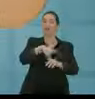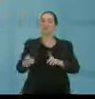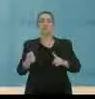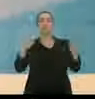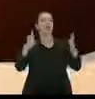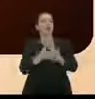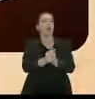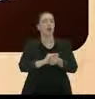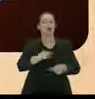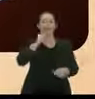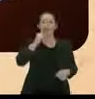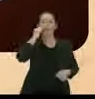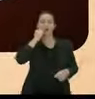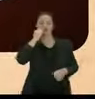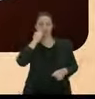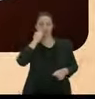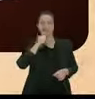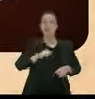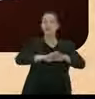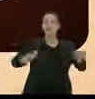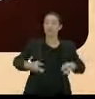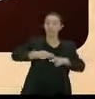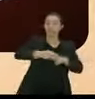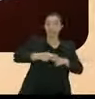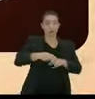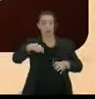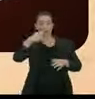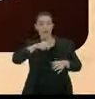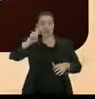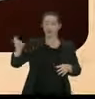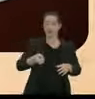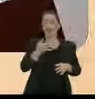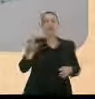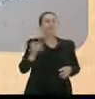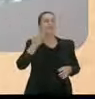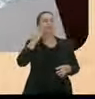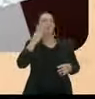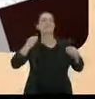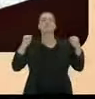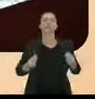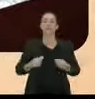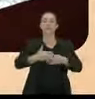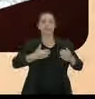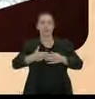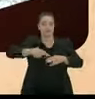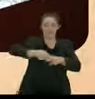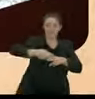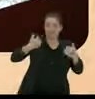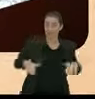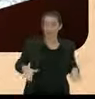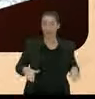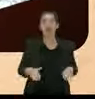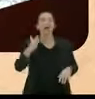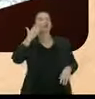aseo personal. Antes y después de manipular alimentos, hay que lavarse las manos con agua y jabón. Todas las superficies de trabajo y